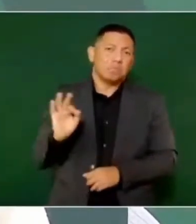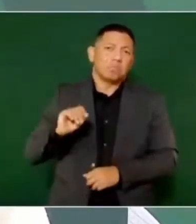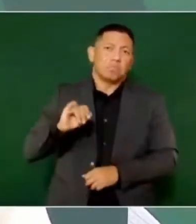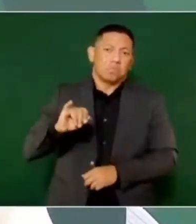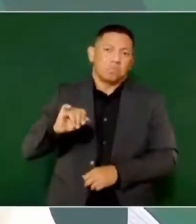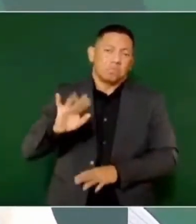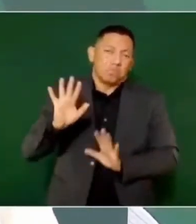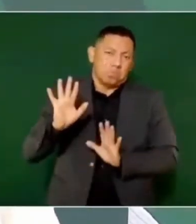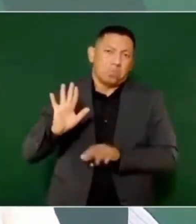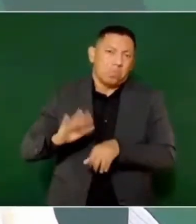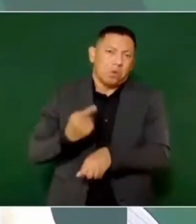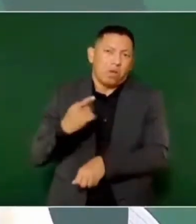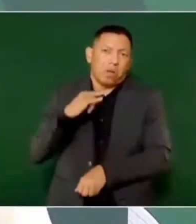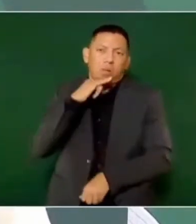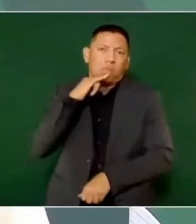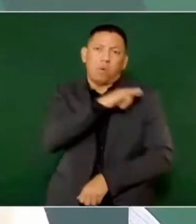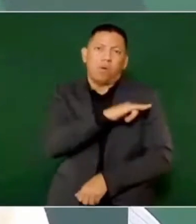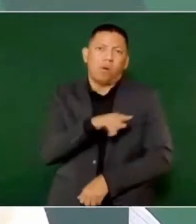por la hipocresía,